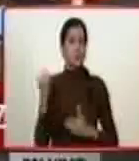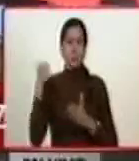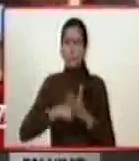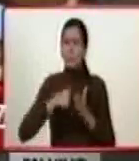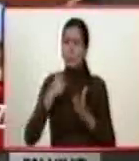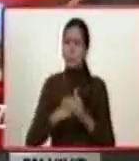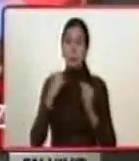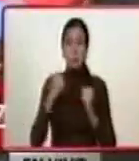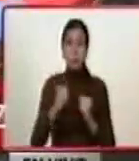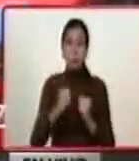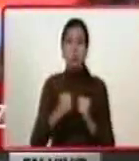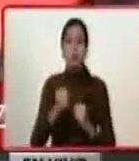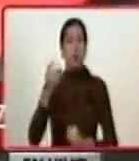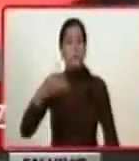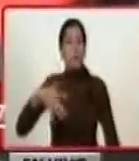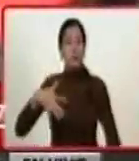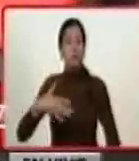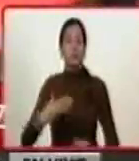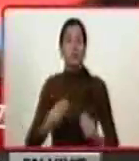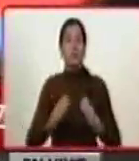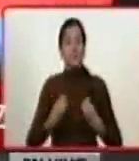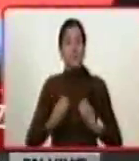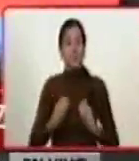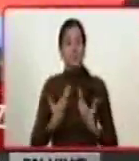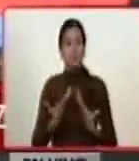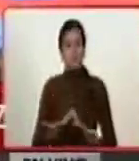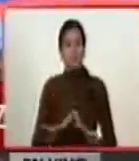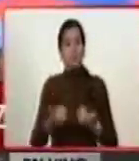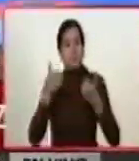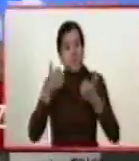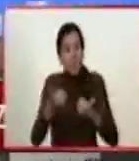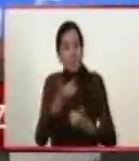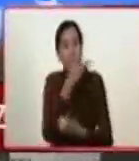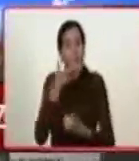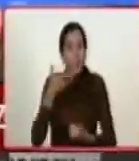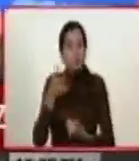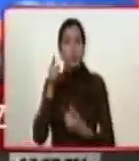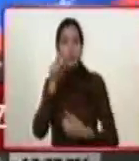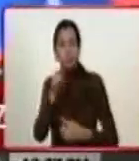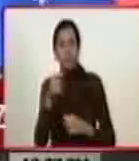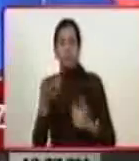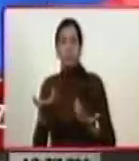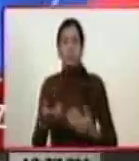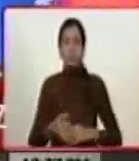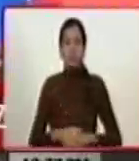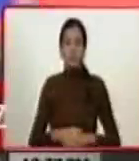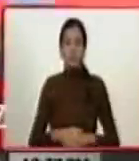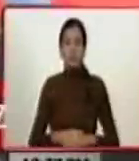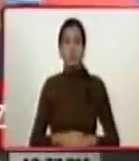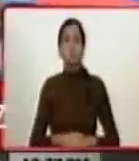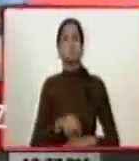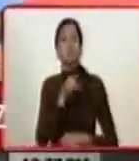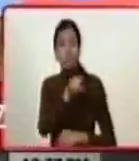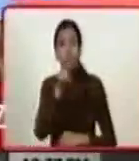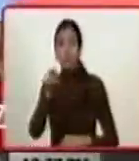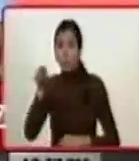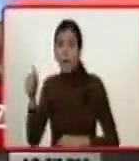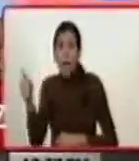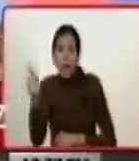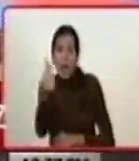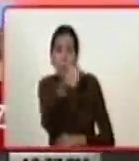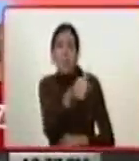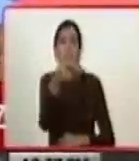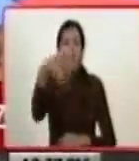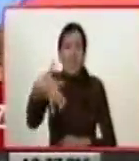batalla por el derecho a vivir en paz Qué tienes tú mujer venezolana Qué tienes tú niño venezolano qué